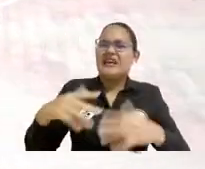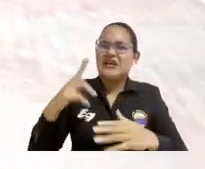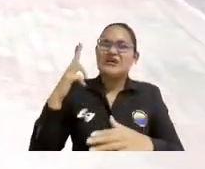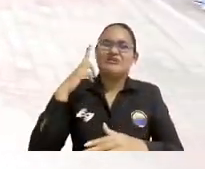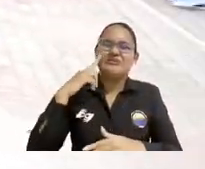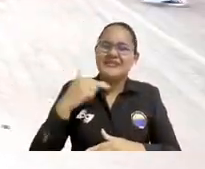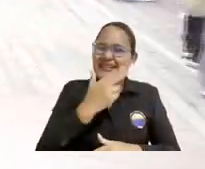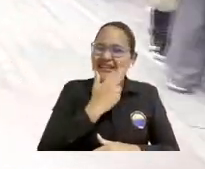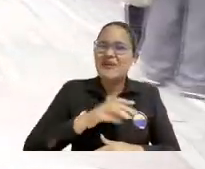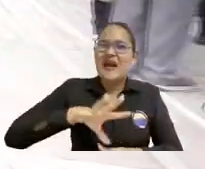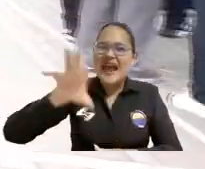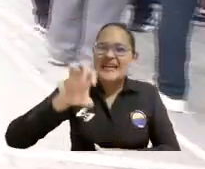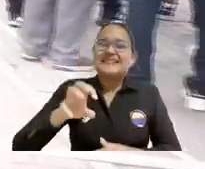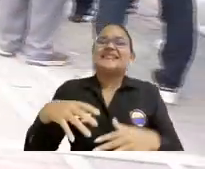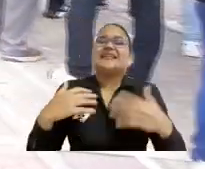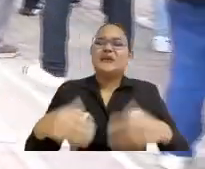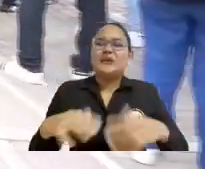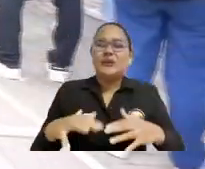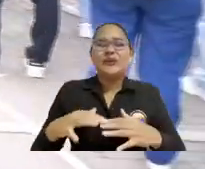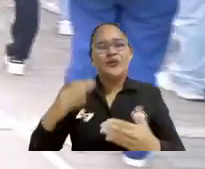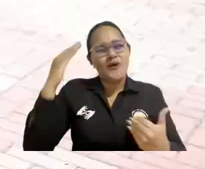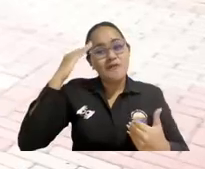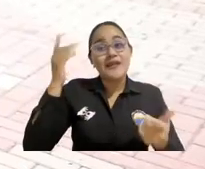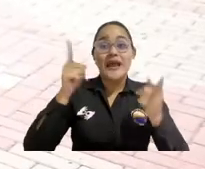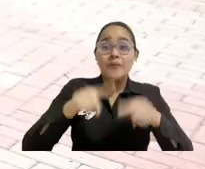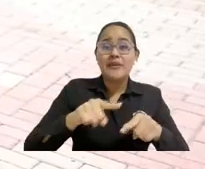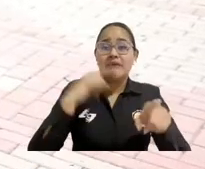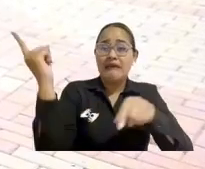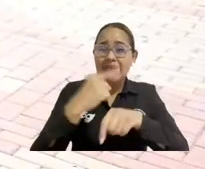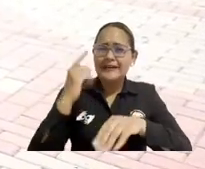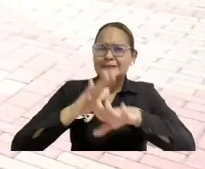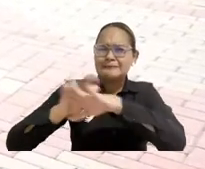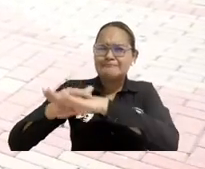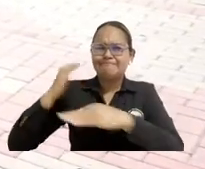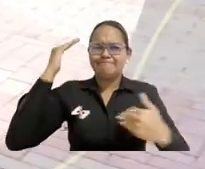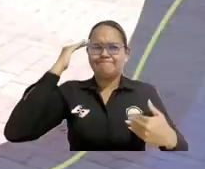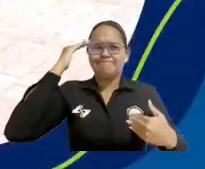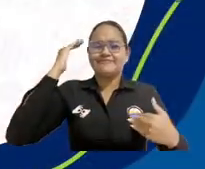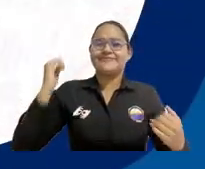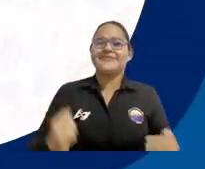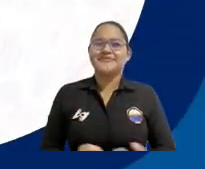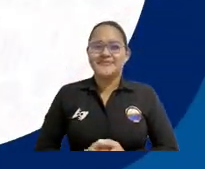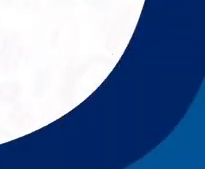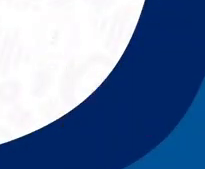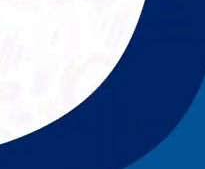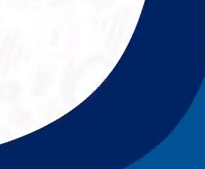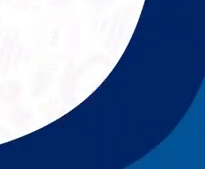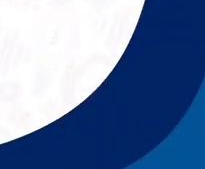constante contra el cáncer de mama, sino que lleva un mensaje de alerta y prevención a la comunidad.